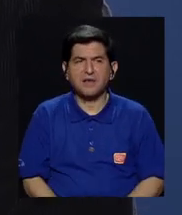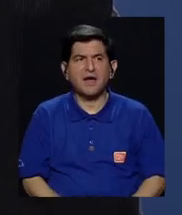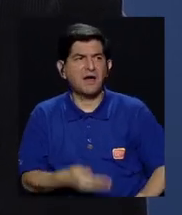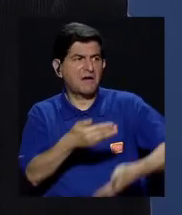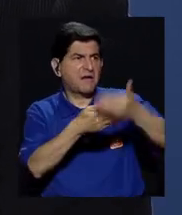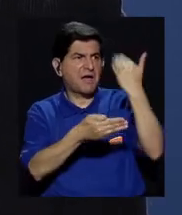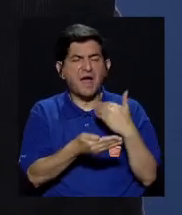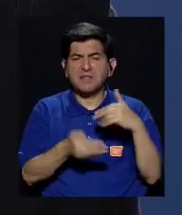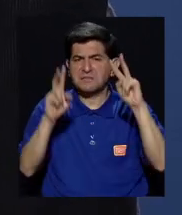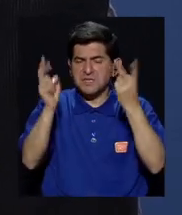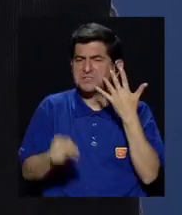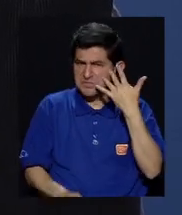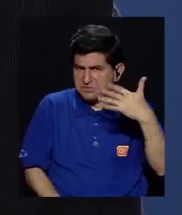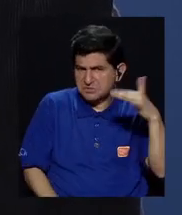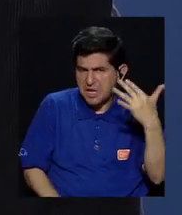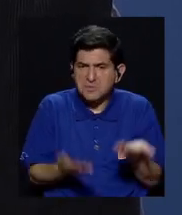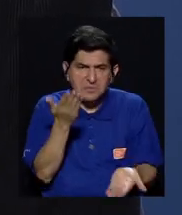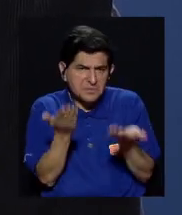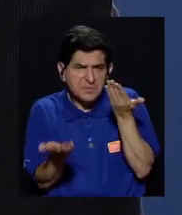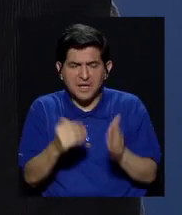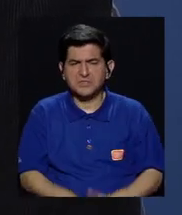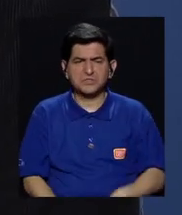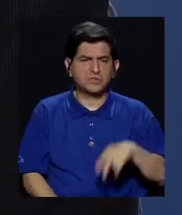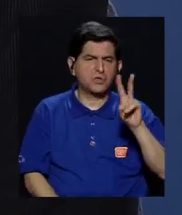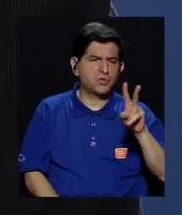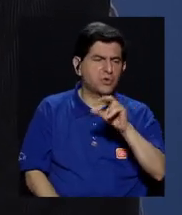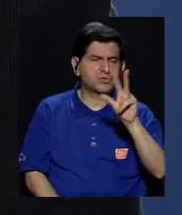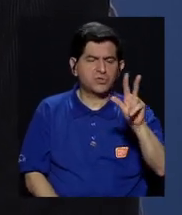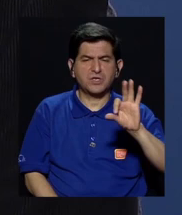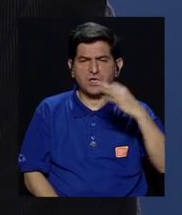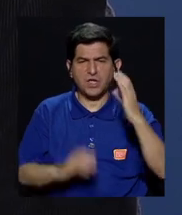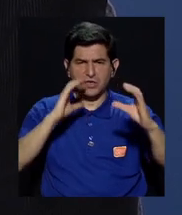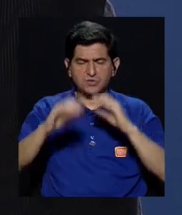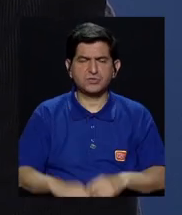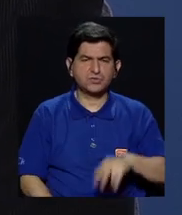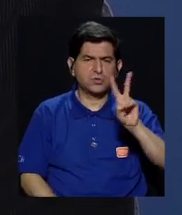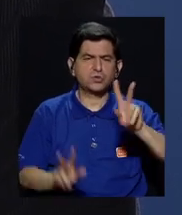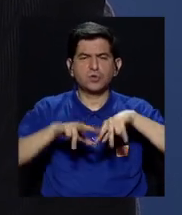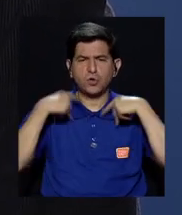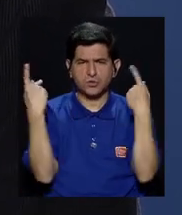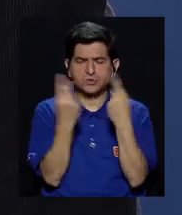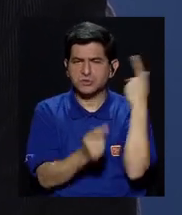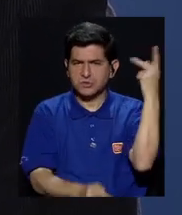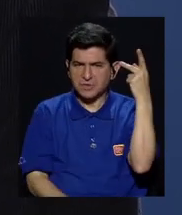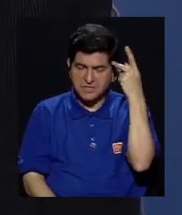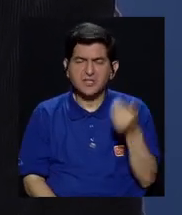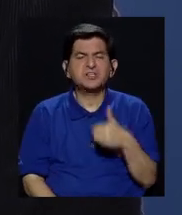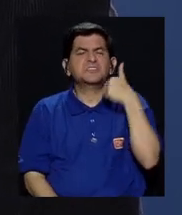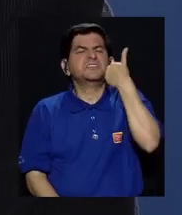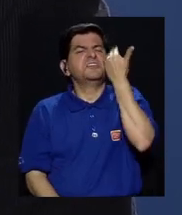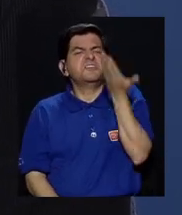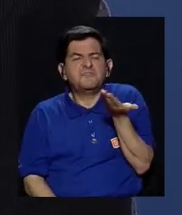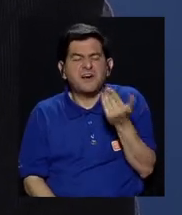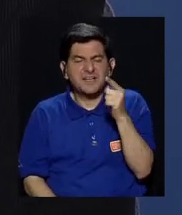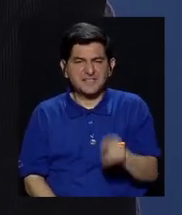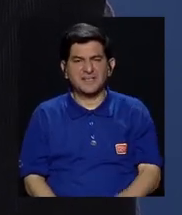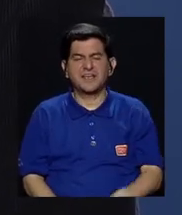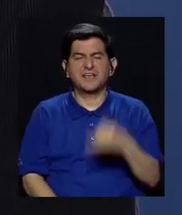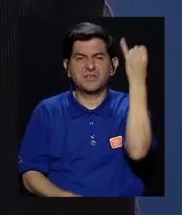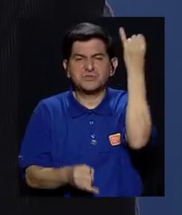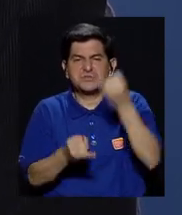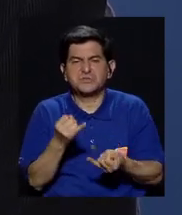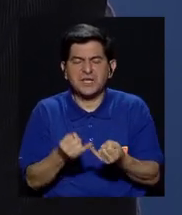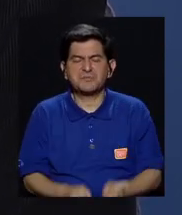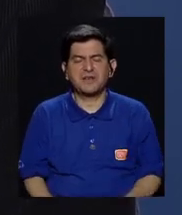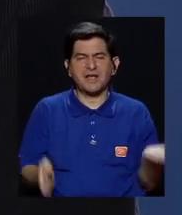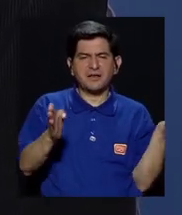seguro hubo temas similares y eran dos o tres medios de comunicación y dos partidos políticos y con alguna facilidad lograban cerrar el